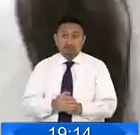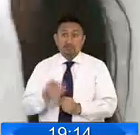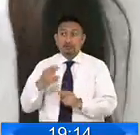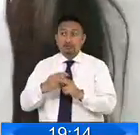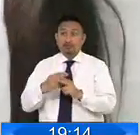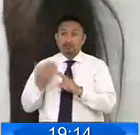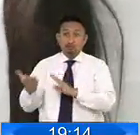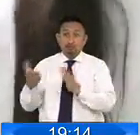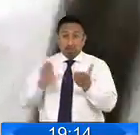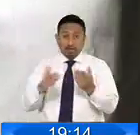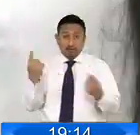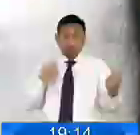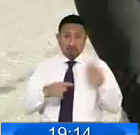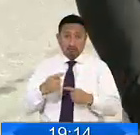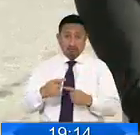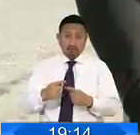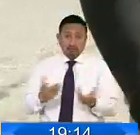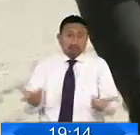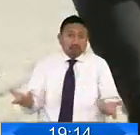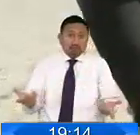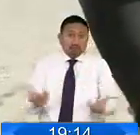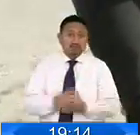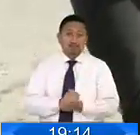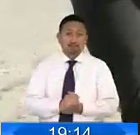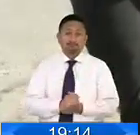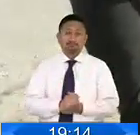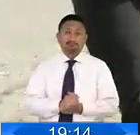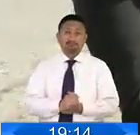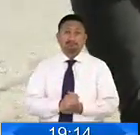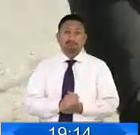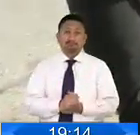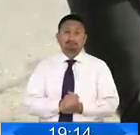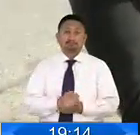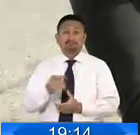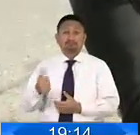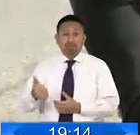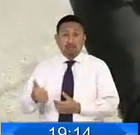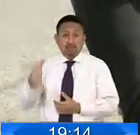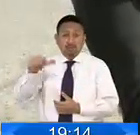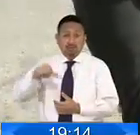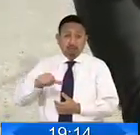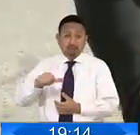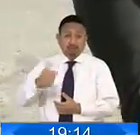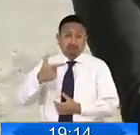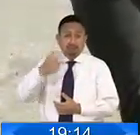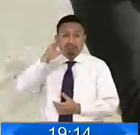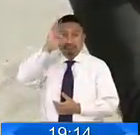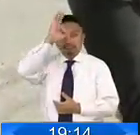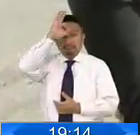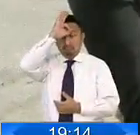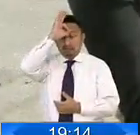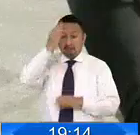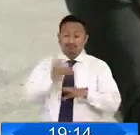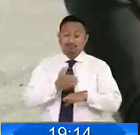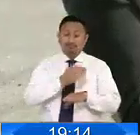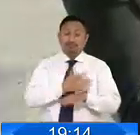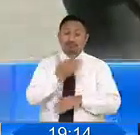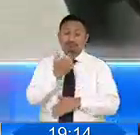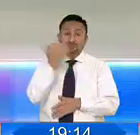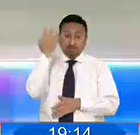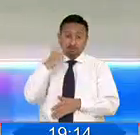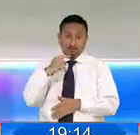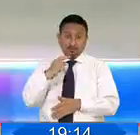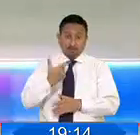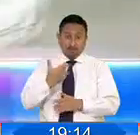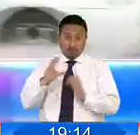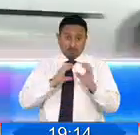de heridos o fallecidos. No sabemos nada de él, no sabemos si se encuentra bien. Hace 15 días fue la última vez que se comunicó.